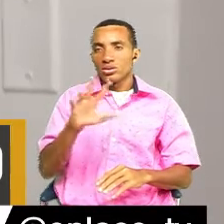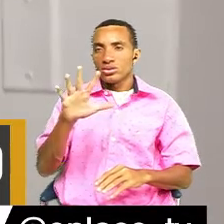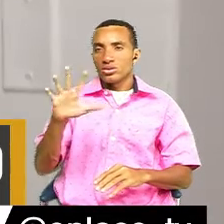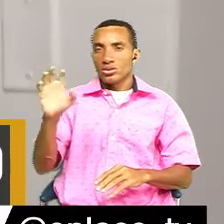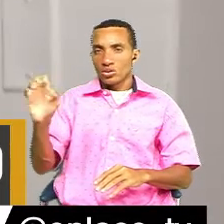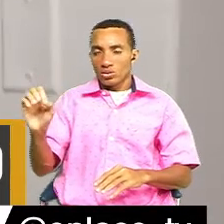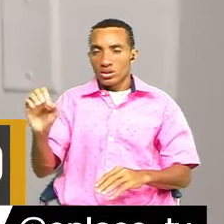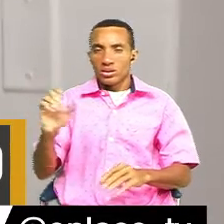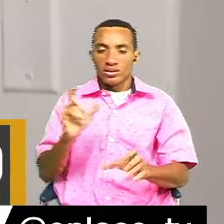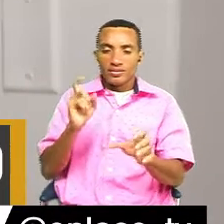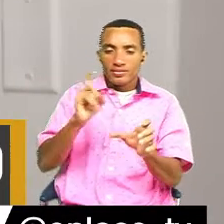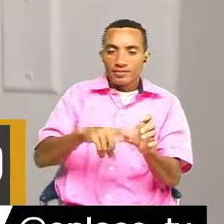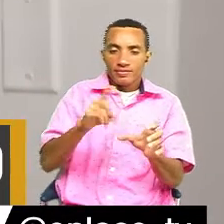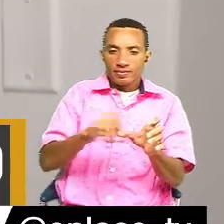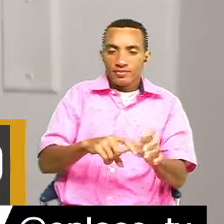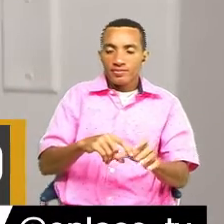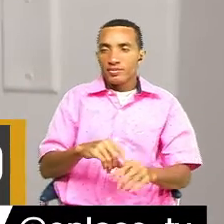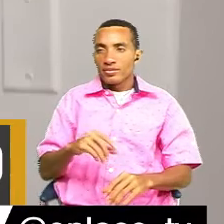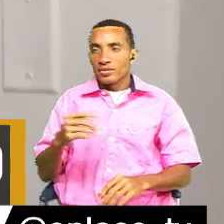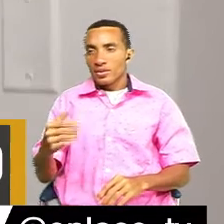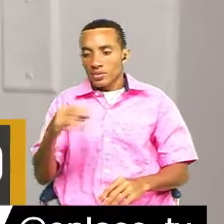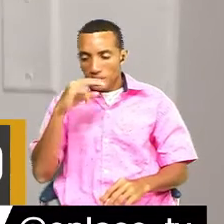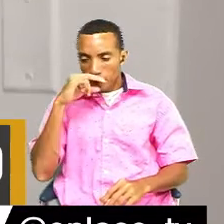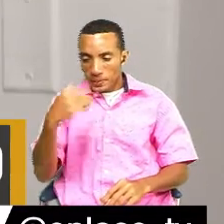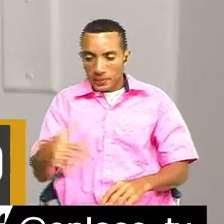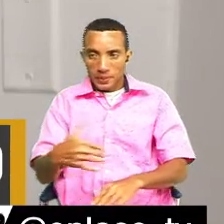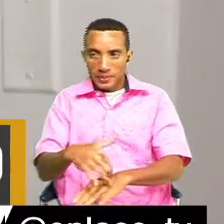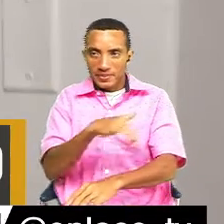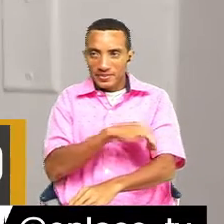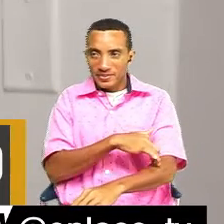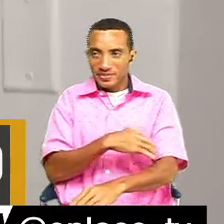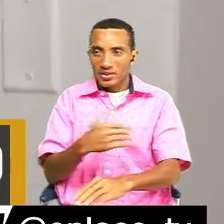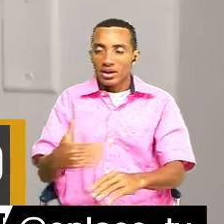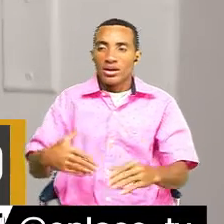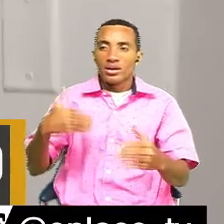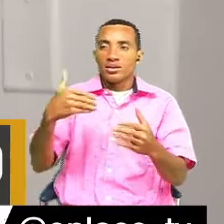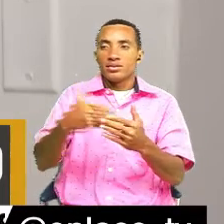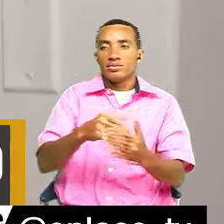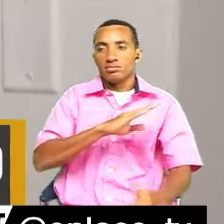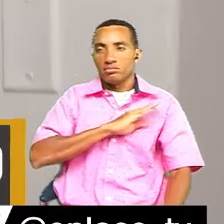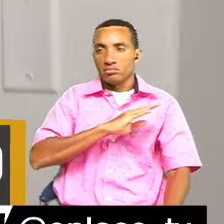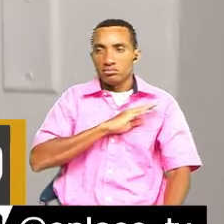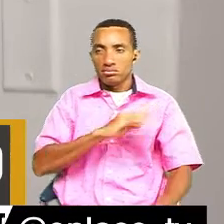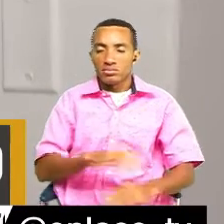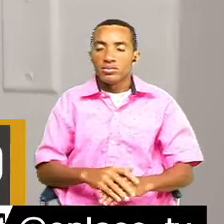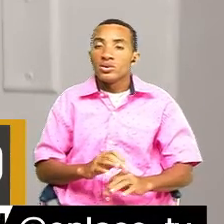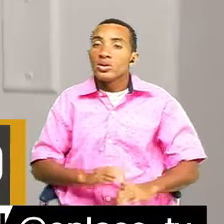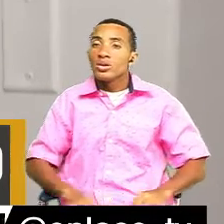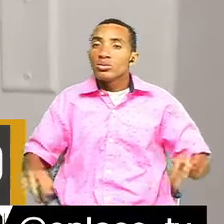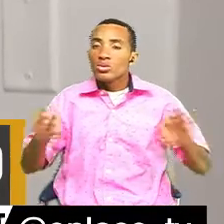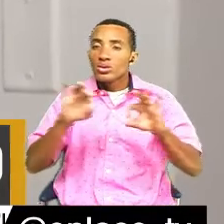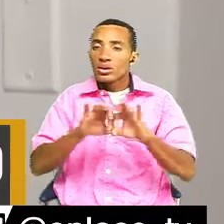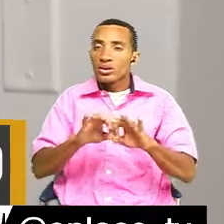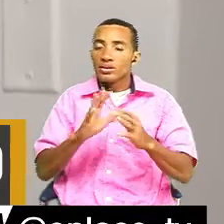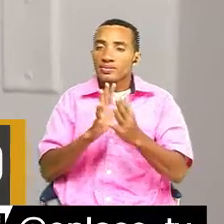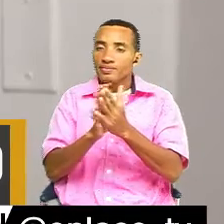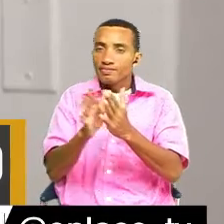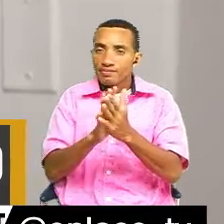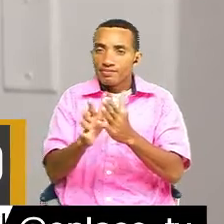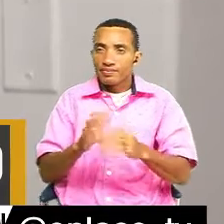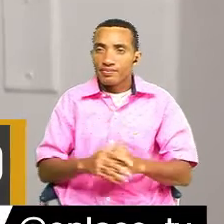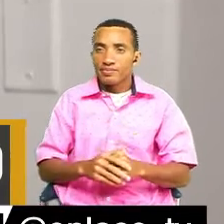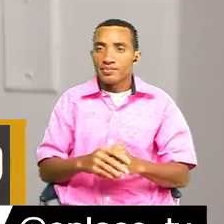de todos los niveles, desde el grado preescolar hasta la básica. Es muy importante resaltar que